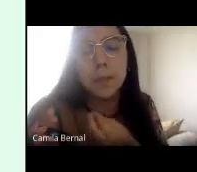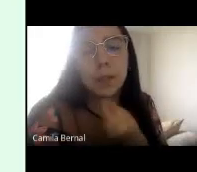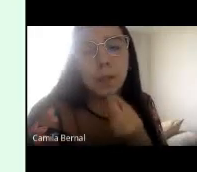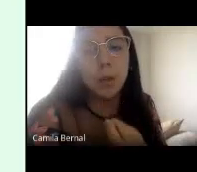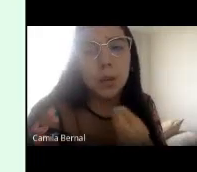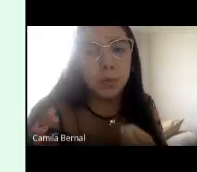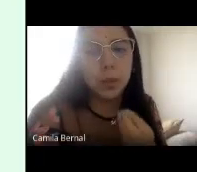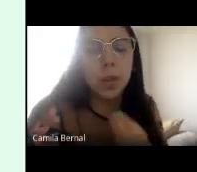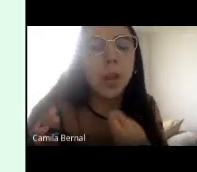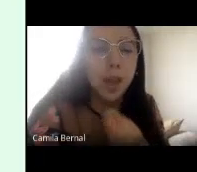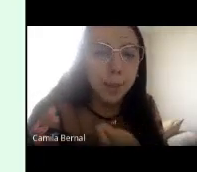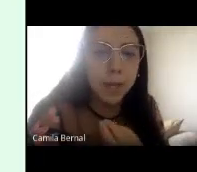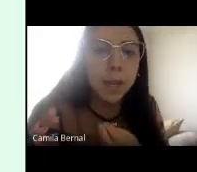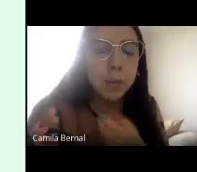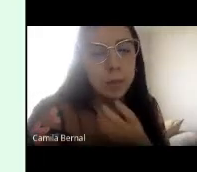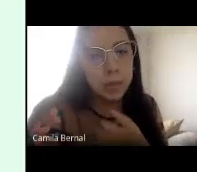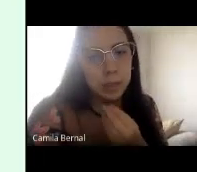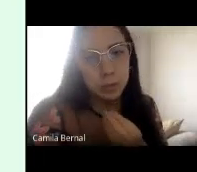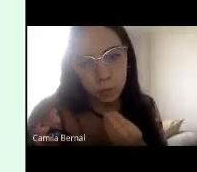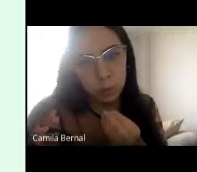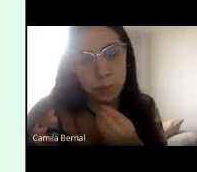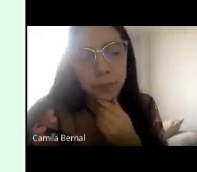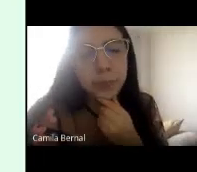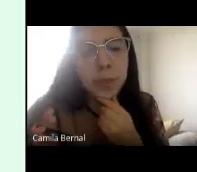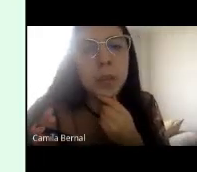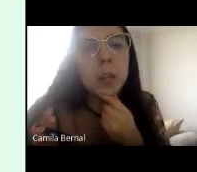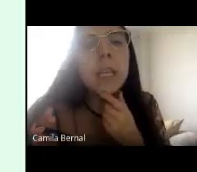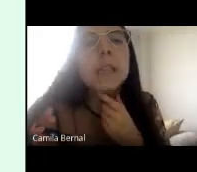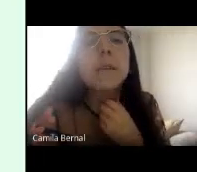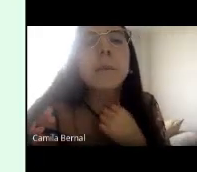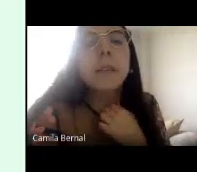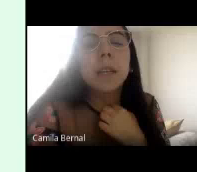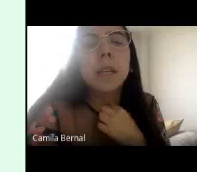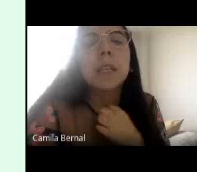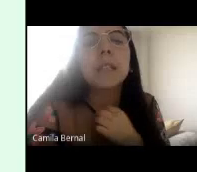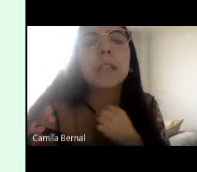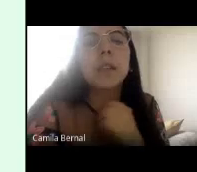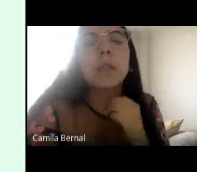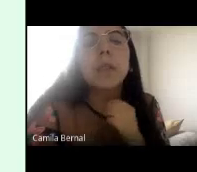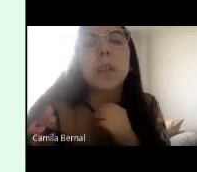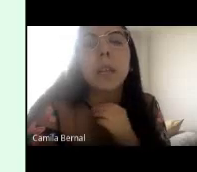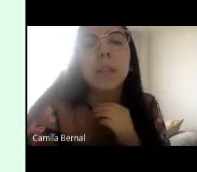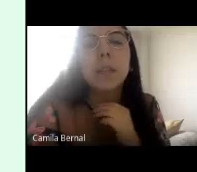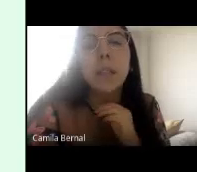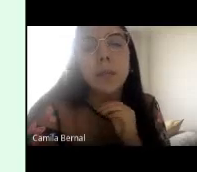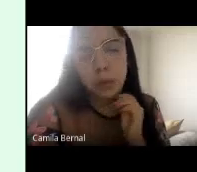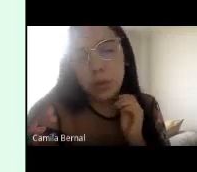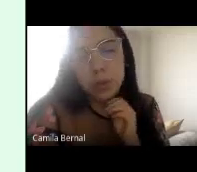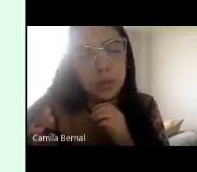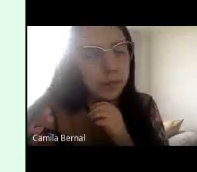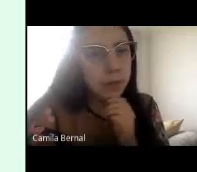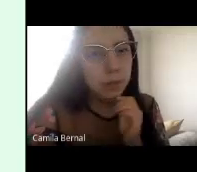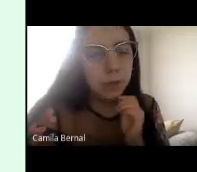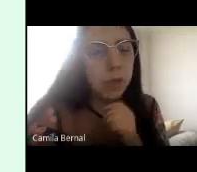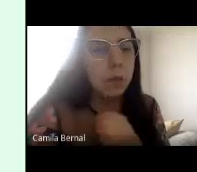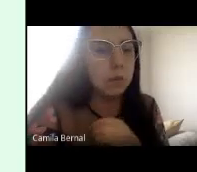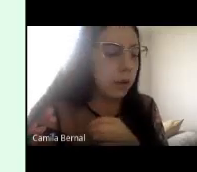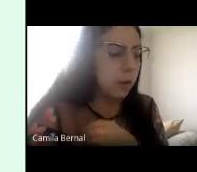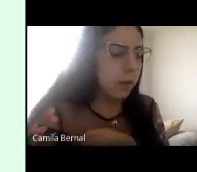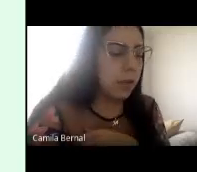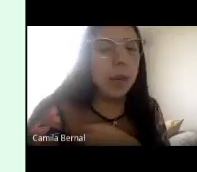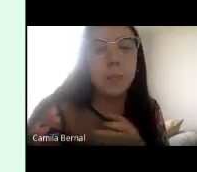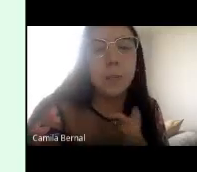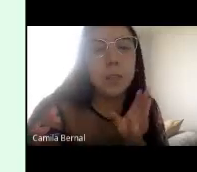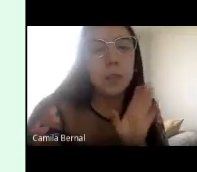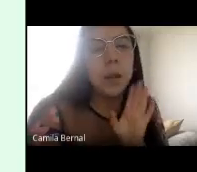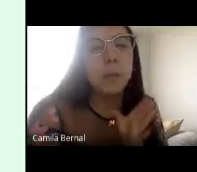del recipiente que lo vamos a emplear pues esté sucio. Y también se recomienda que el mantenimiento de este filtro que acabamos de